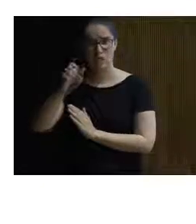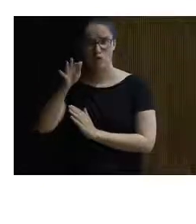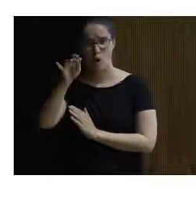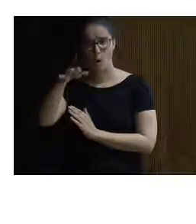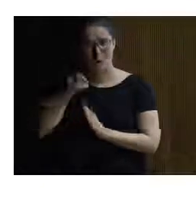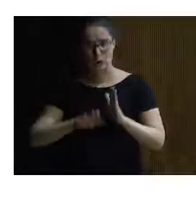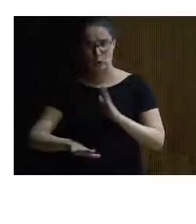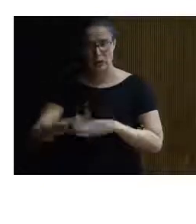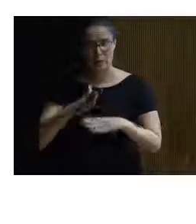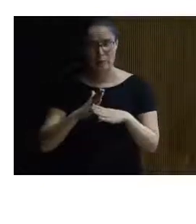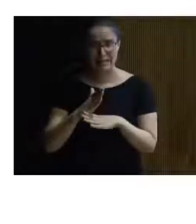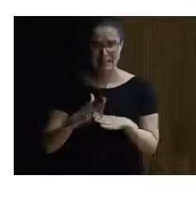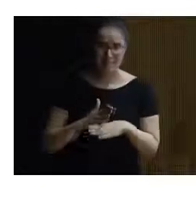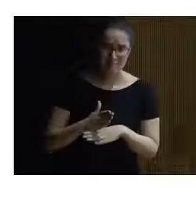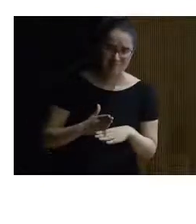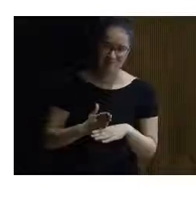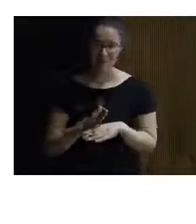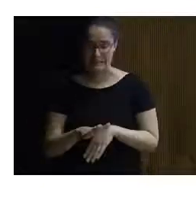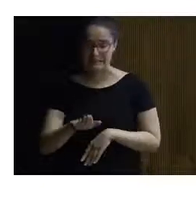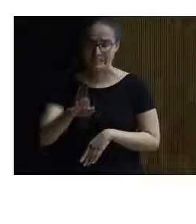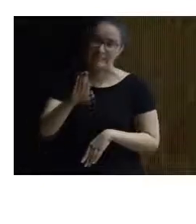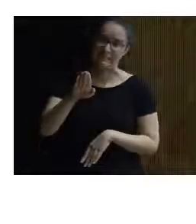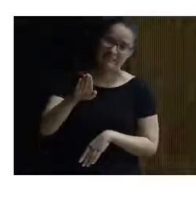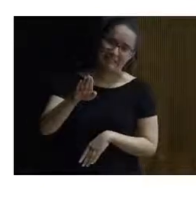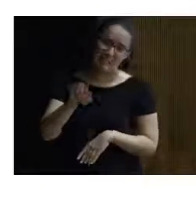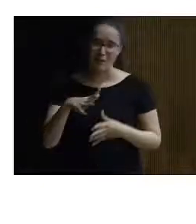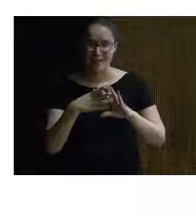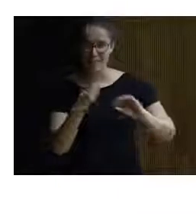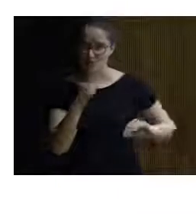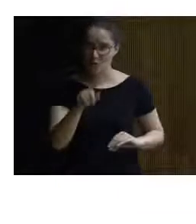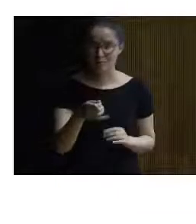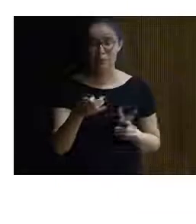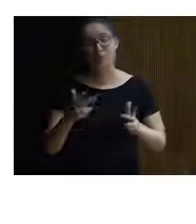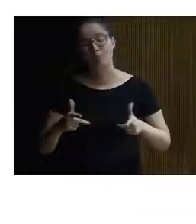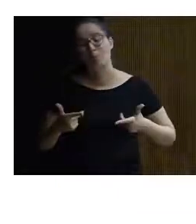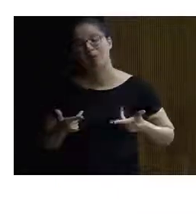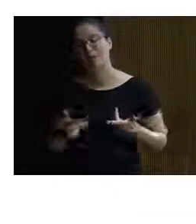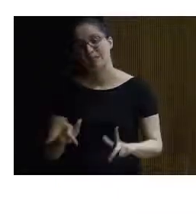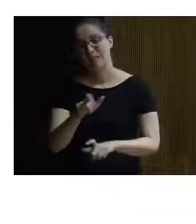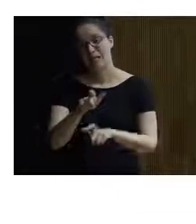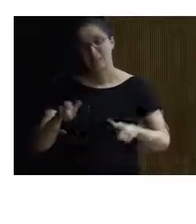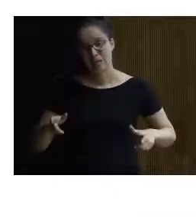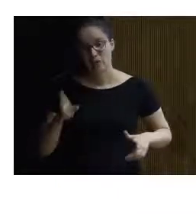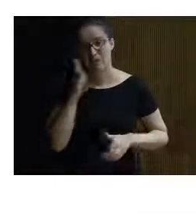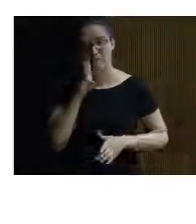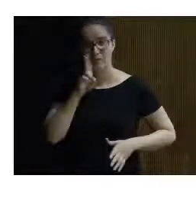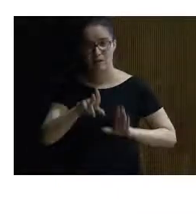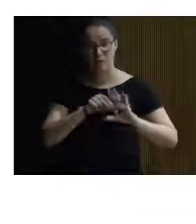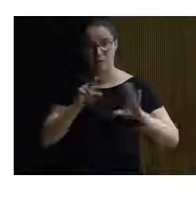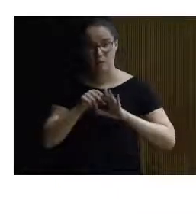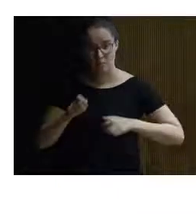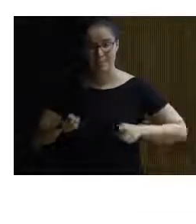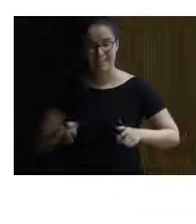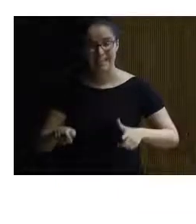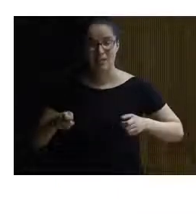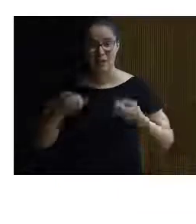hecho una rampa de madera y bueno pues la pendiente quizás no sea la más adecuada pero bueno al final permite la persona que va a entrar que vais a ver en el vídeo es una persona con una silla